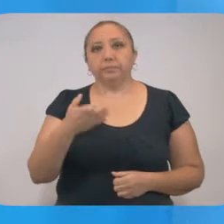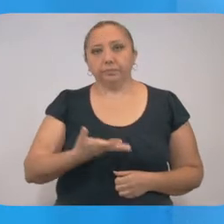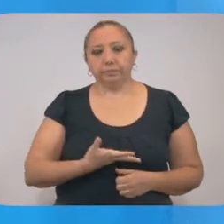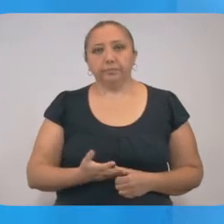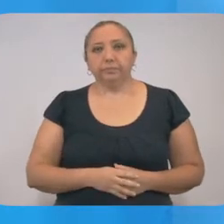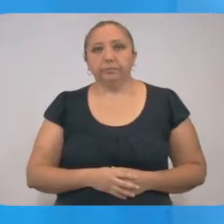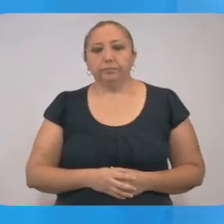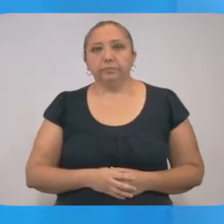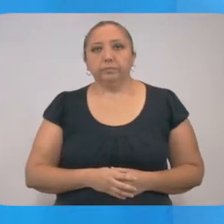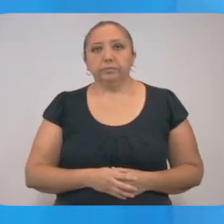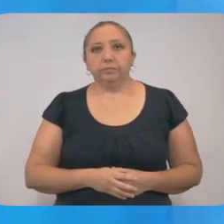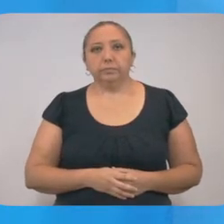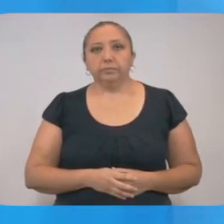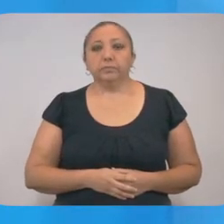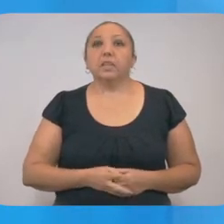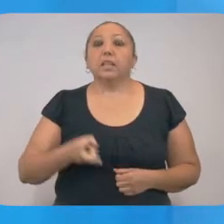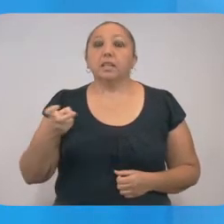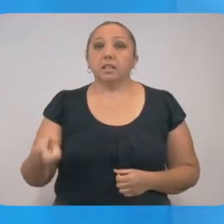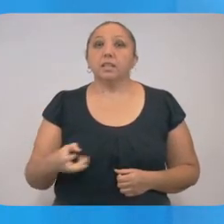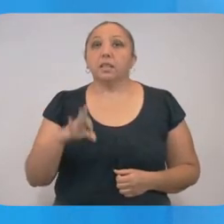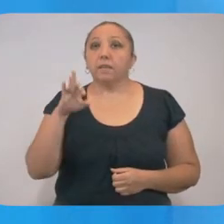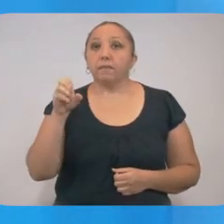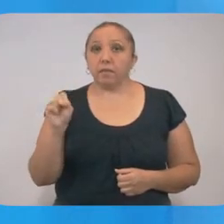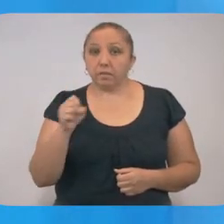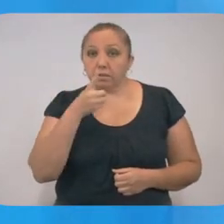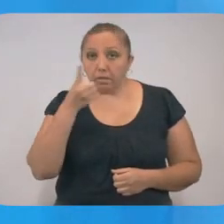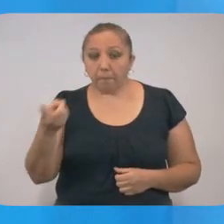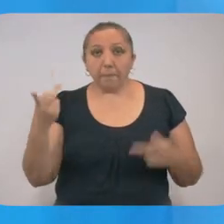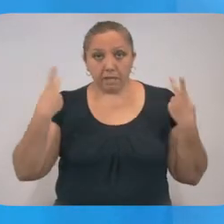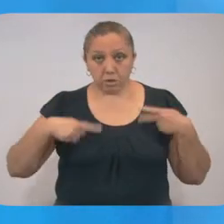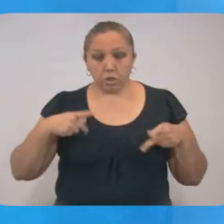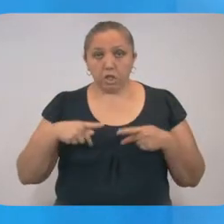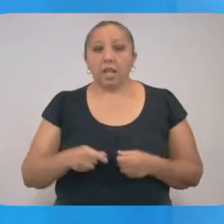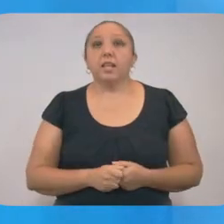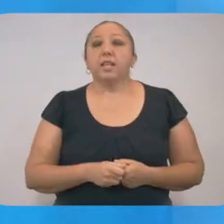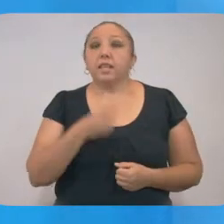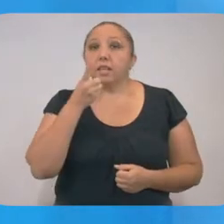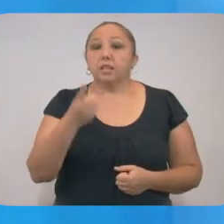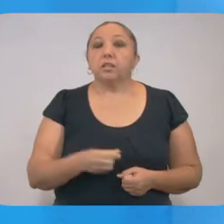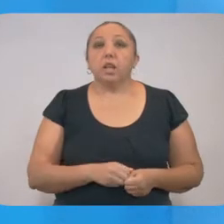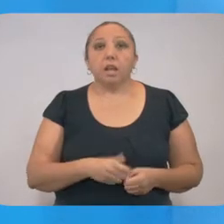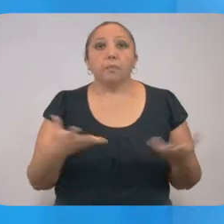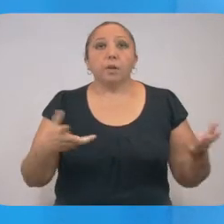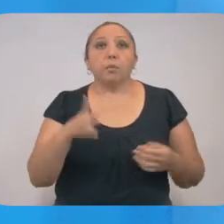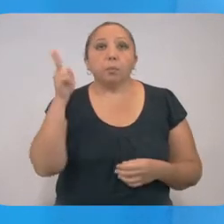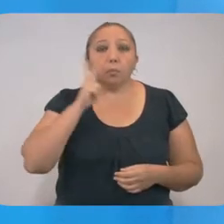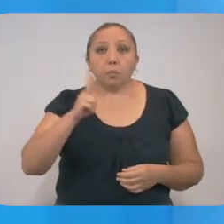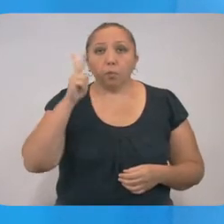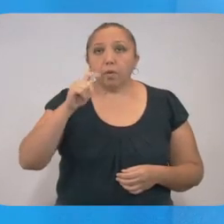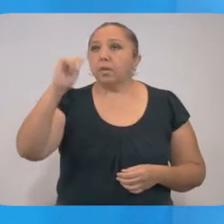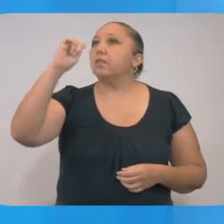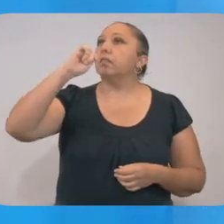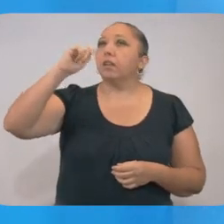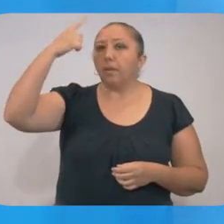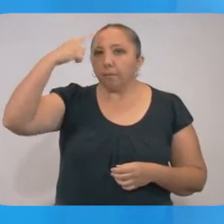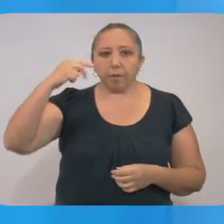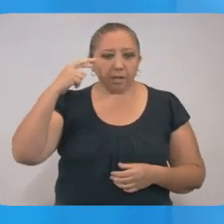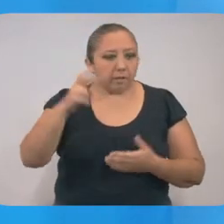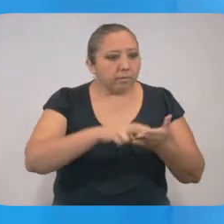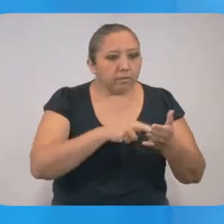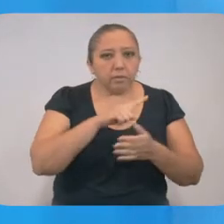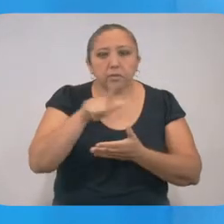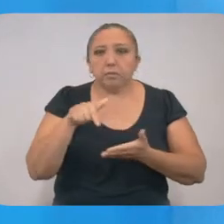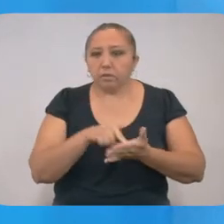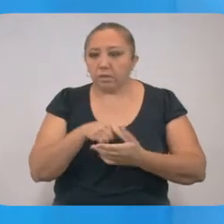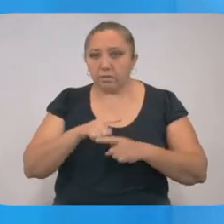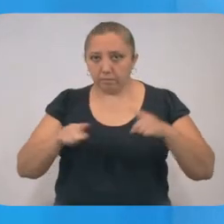cercano. En esta fase de la epidemia, personal del sector salud estatal aplicará pruebas para detectar coronavirus en lugares